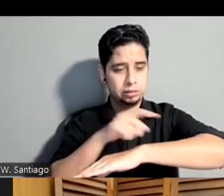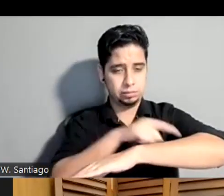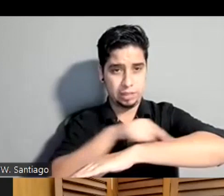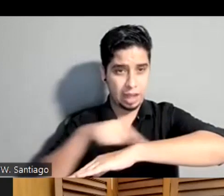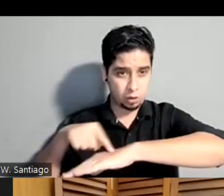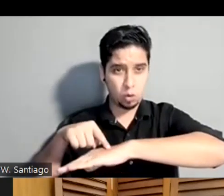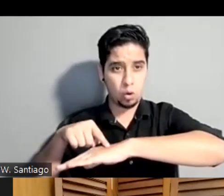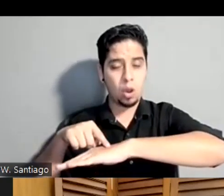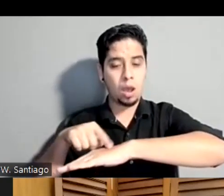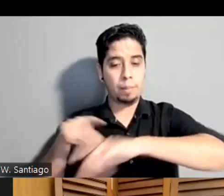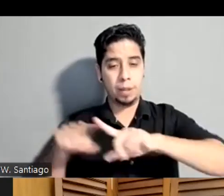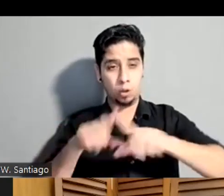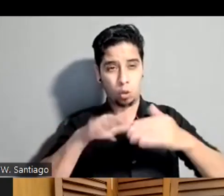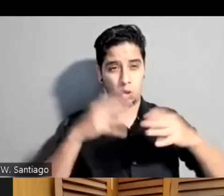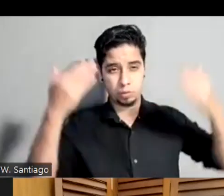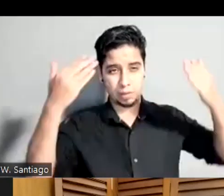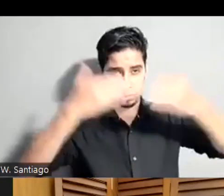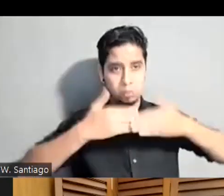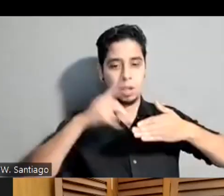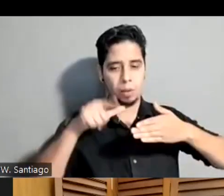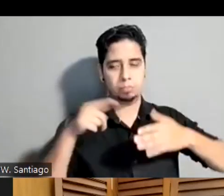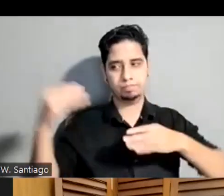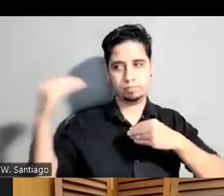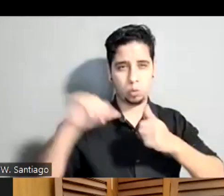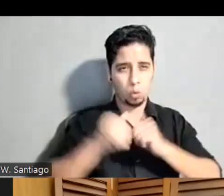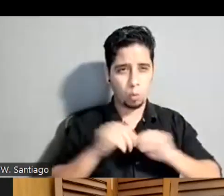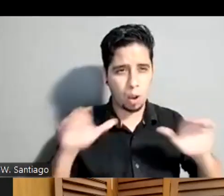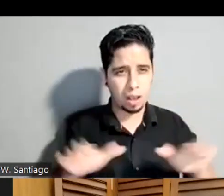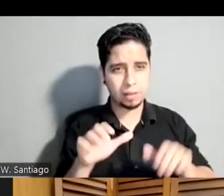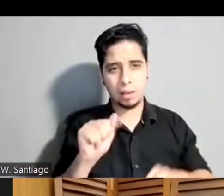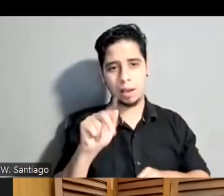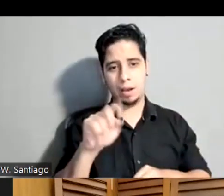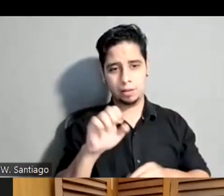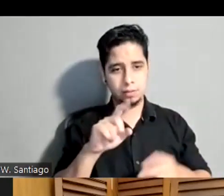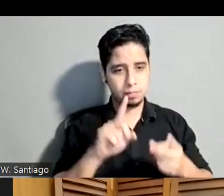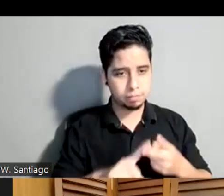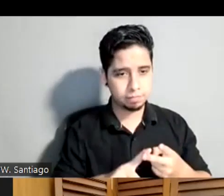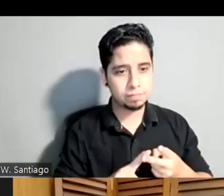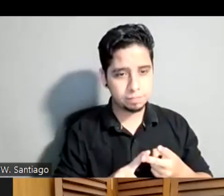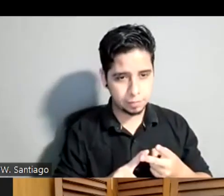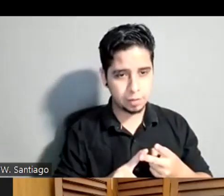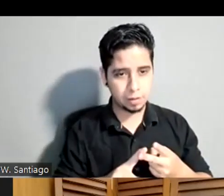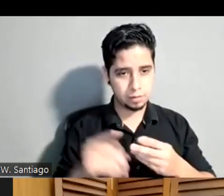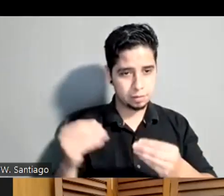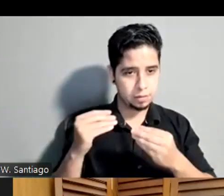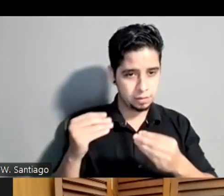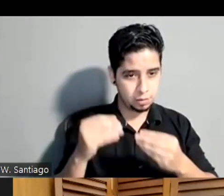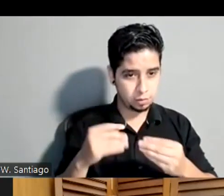a hacer el arte. Nos presentó a Eric Bookerding, nuestro